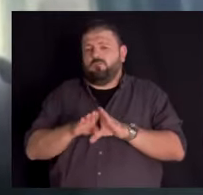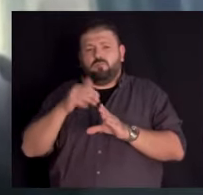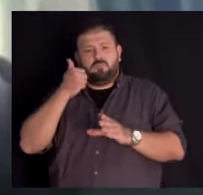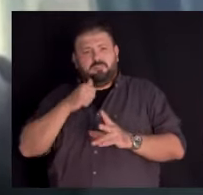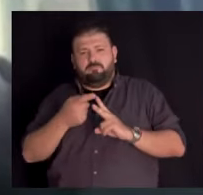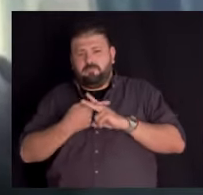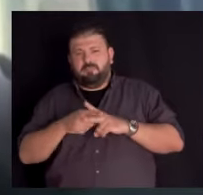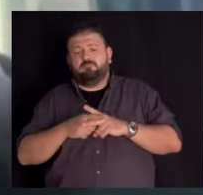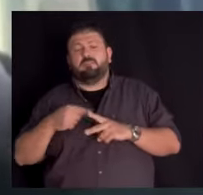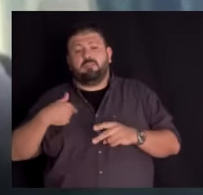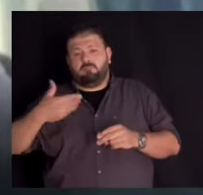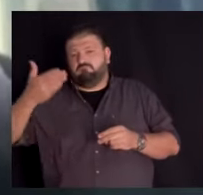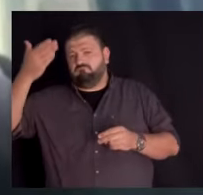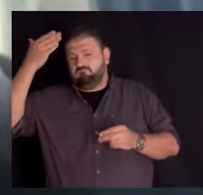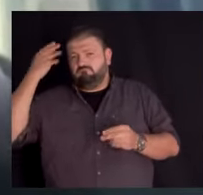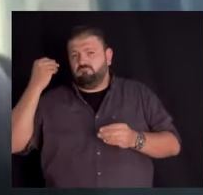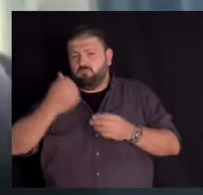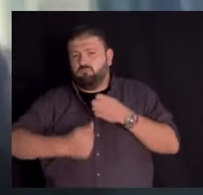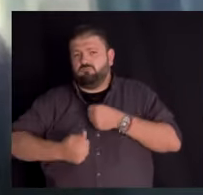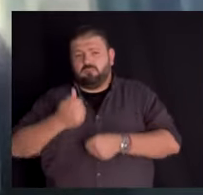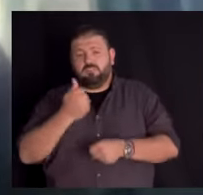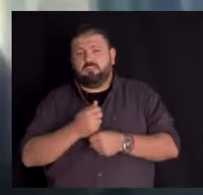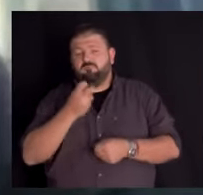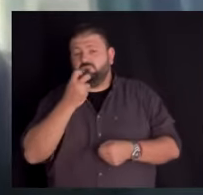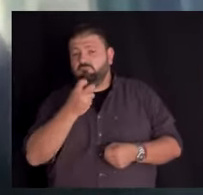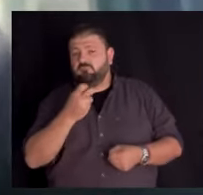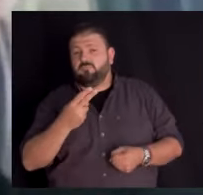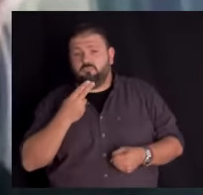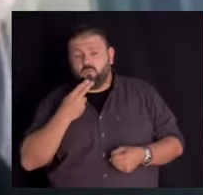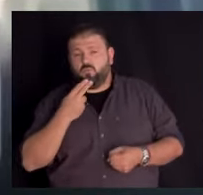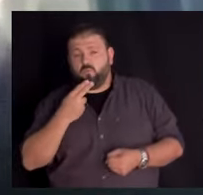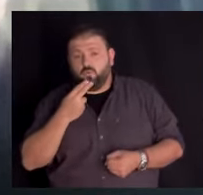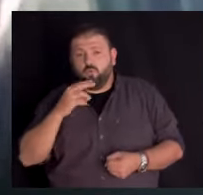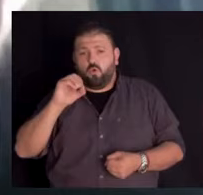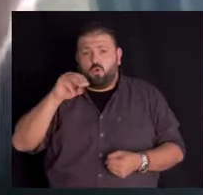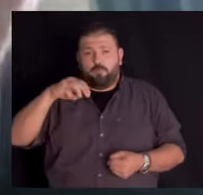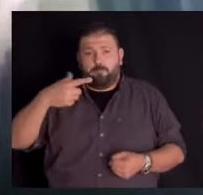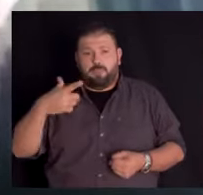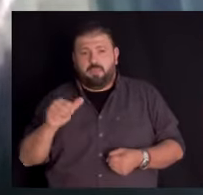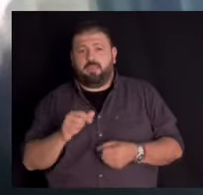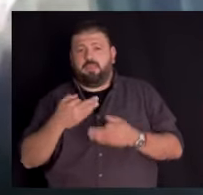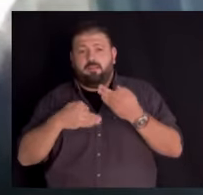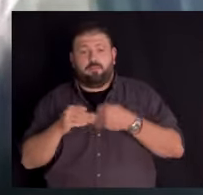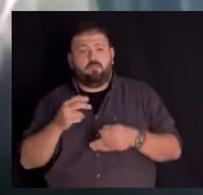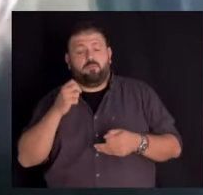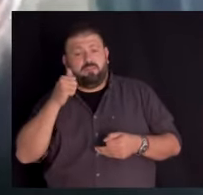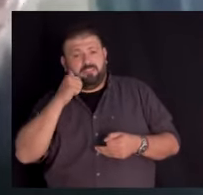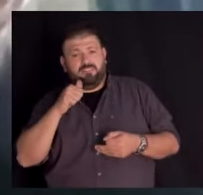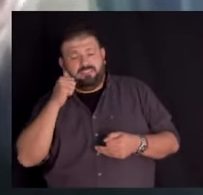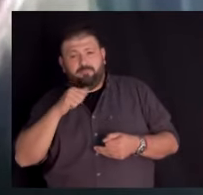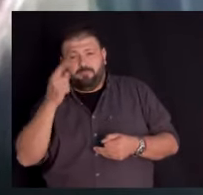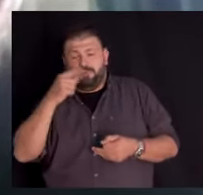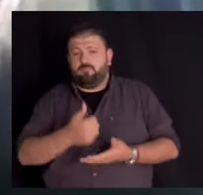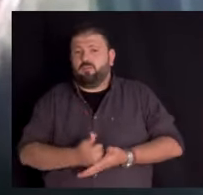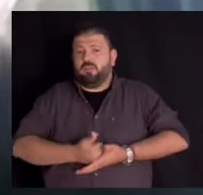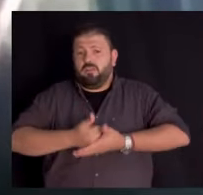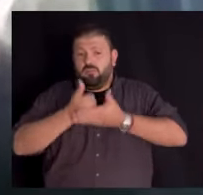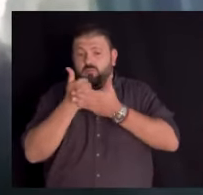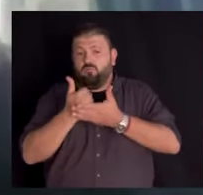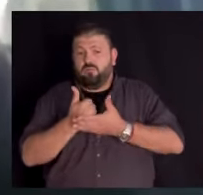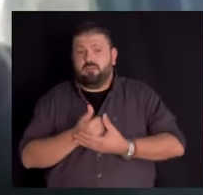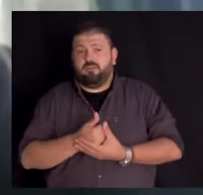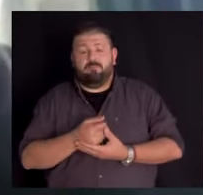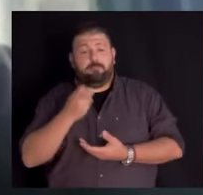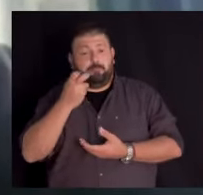años los ocupo. ¿Por qué? Porque tiene que ver como con el aparato cardiovascular, ¿sí?